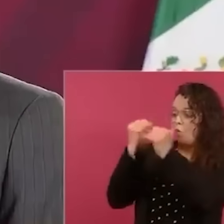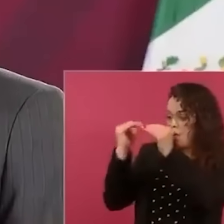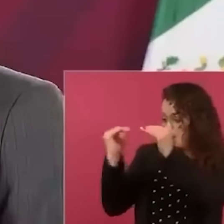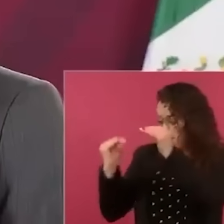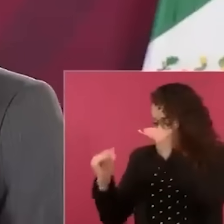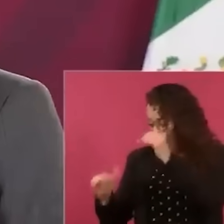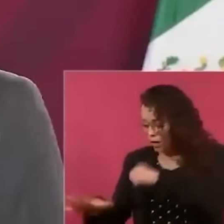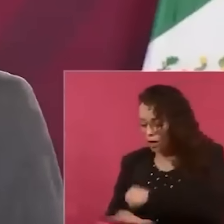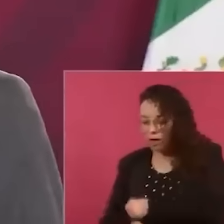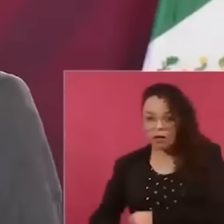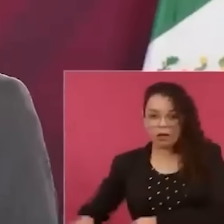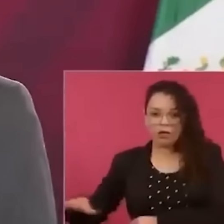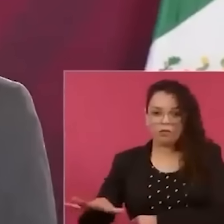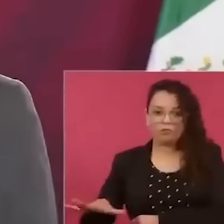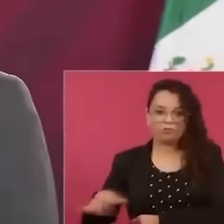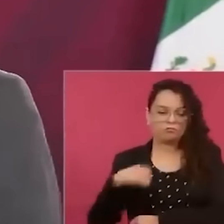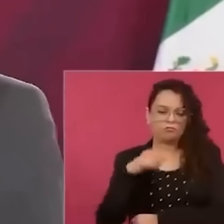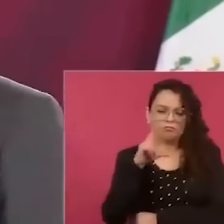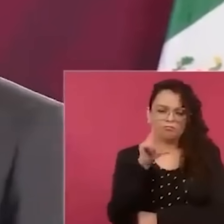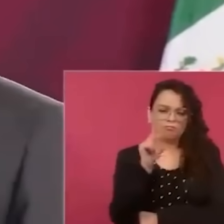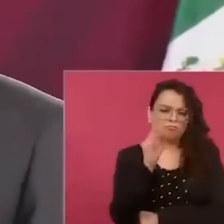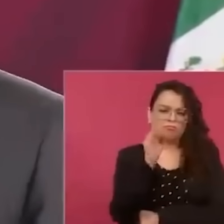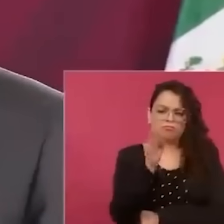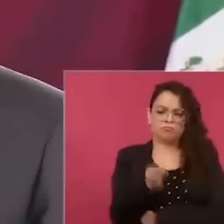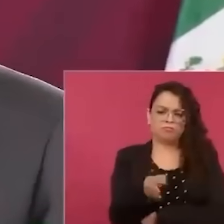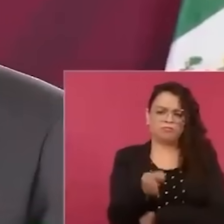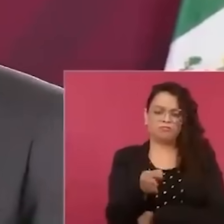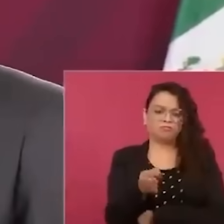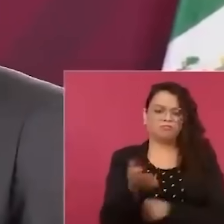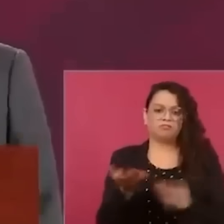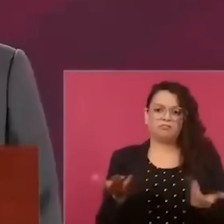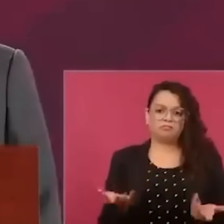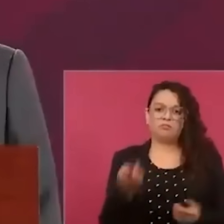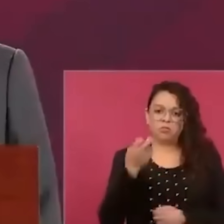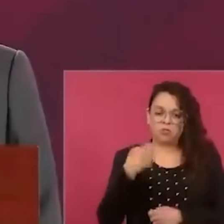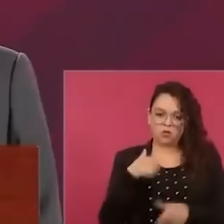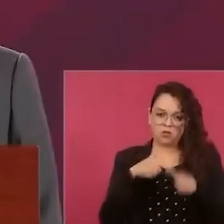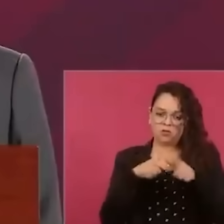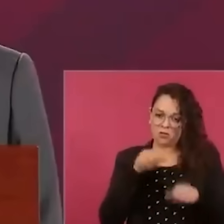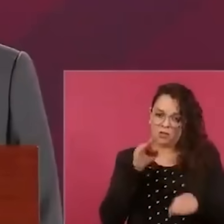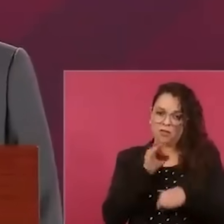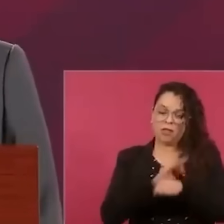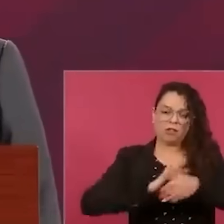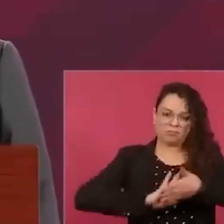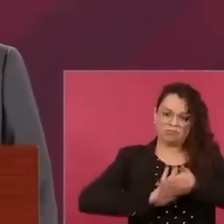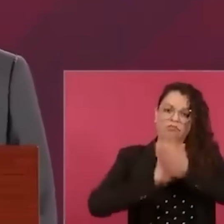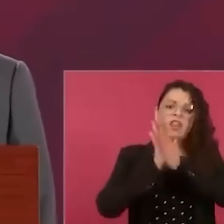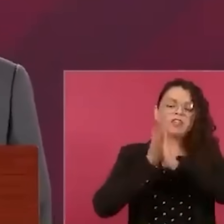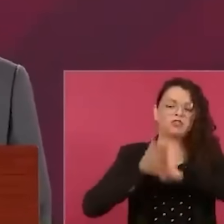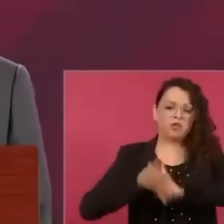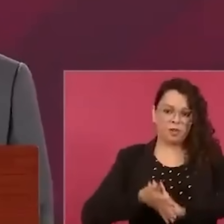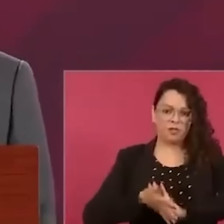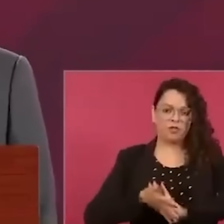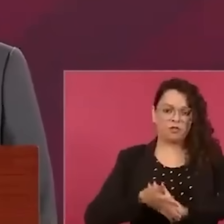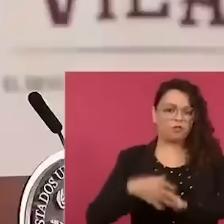No estoy de acuerdo en que aumentar el salario significaba